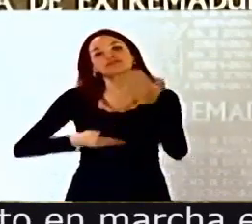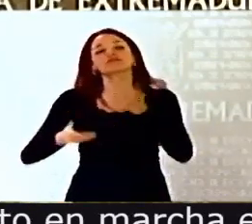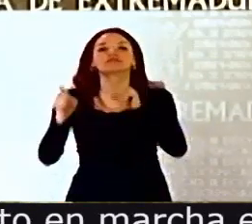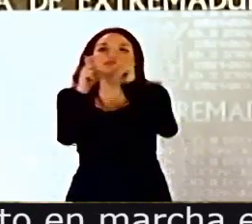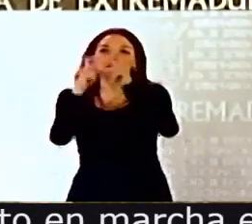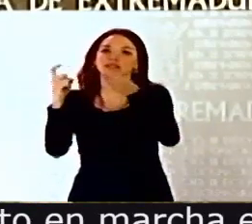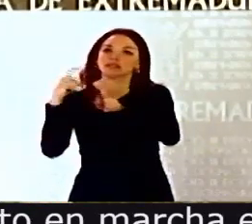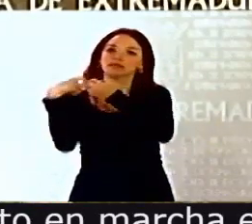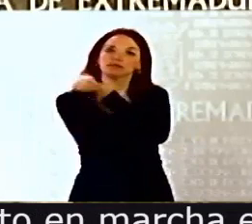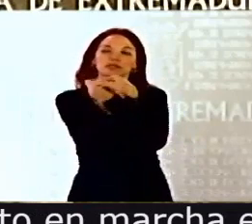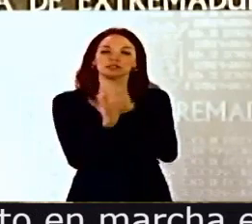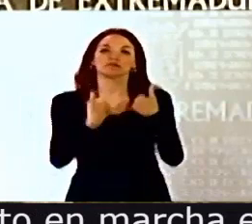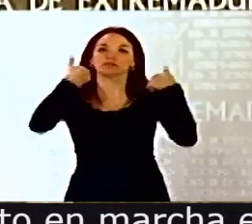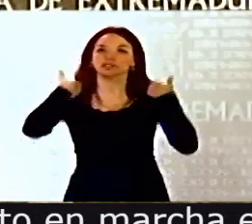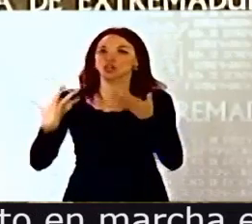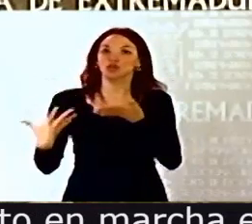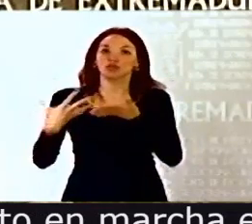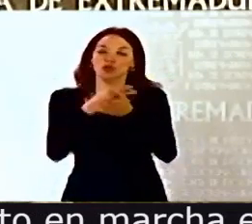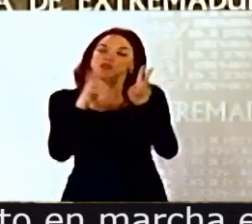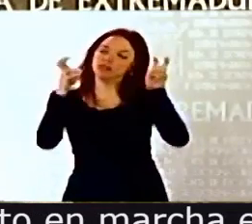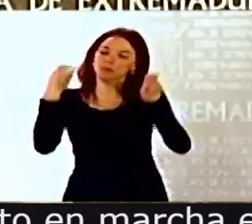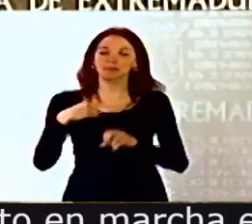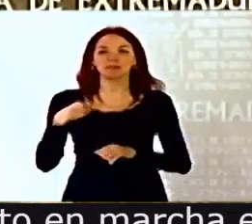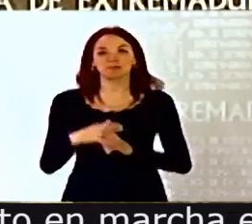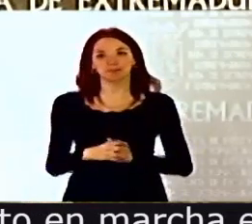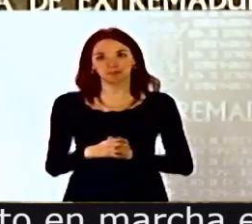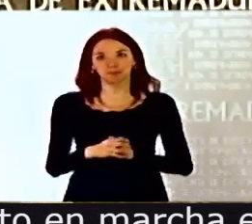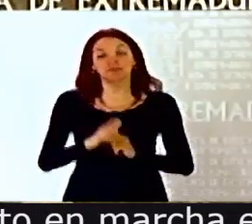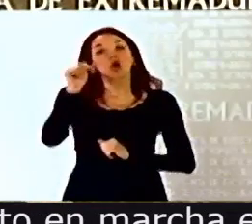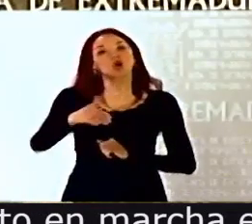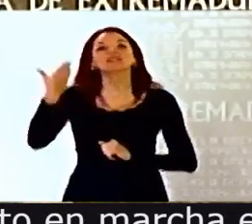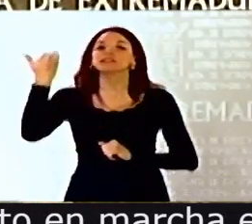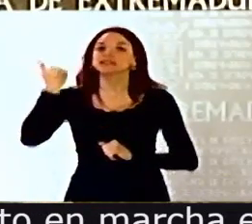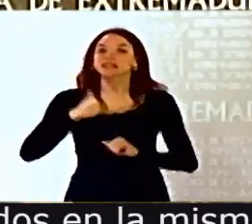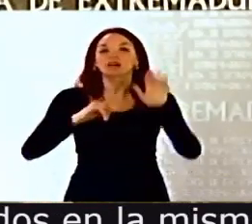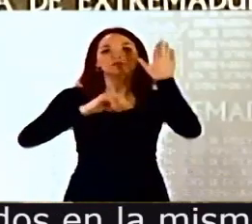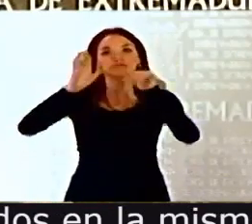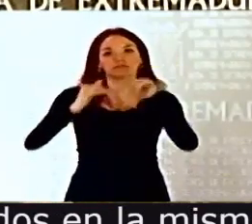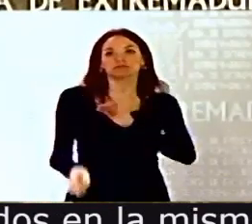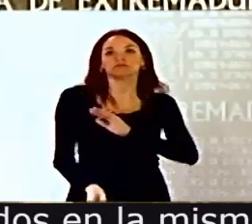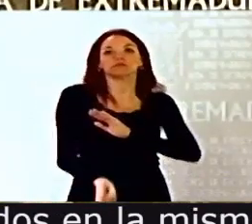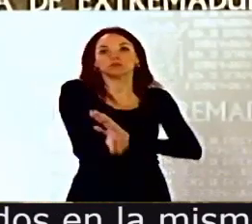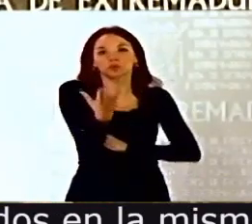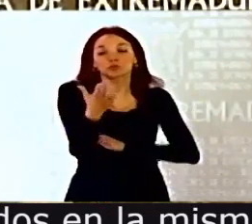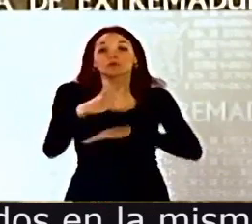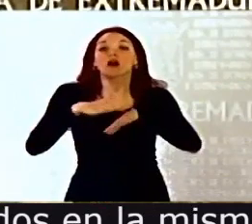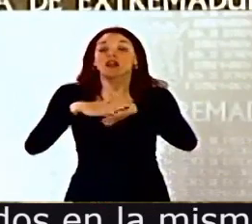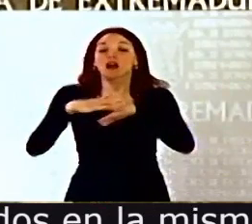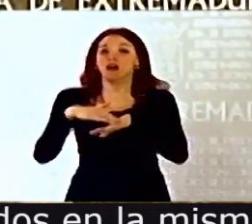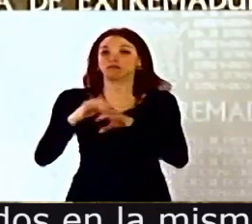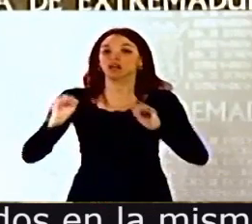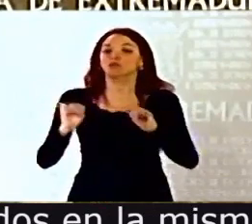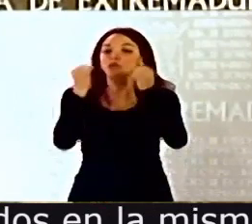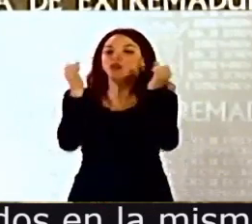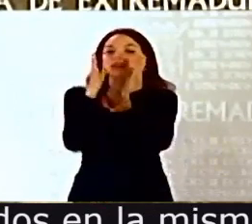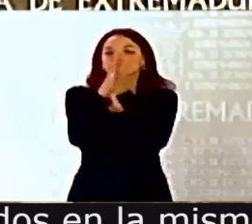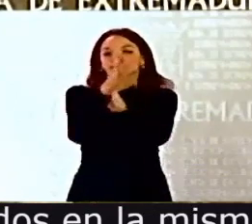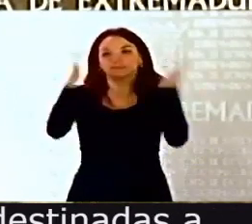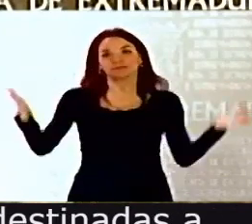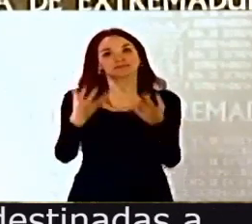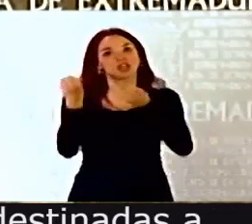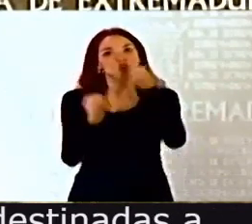están implicados en la misma. Autorizamos hoy la convocatoria de subvenciones destinadas a actuaciones para el fomento de la movilidad eléctrica